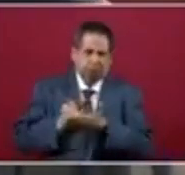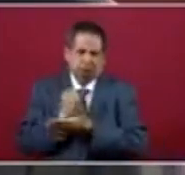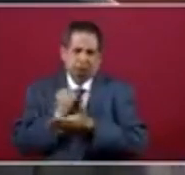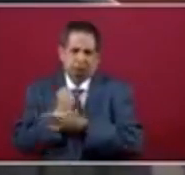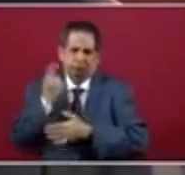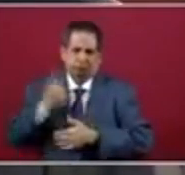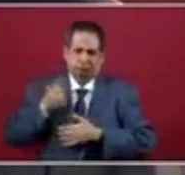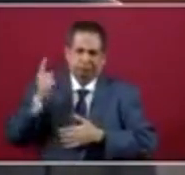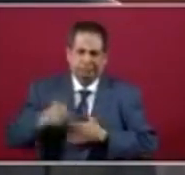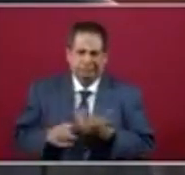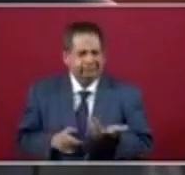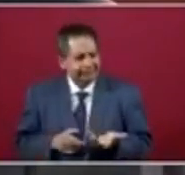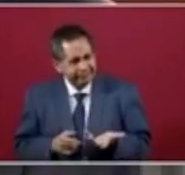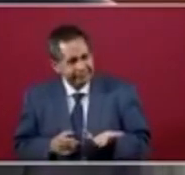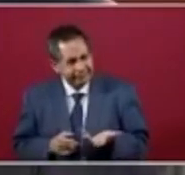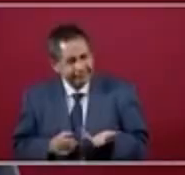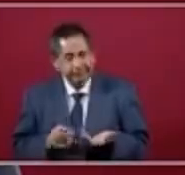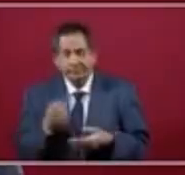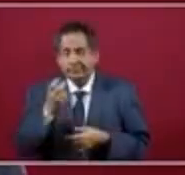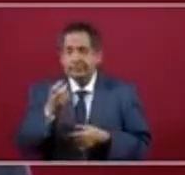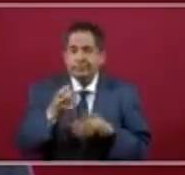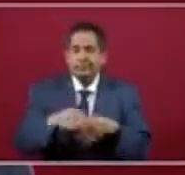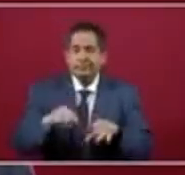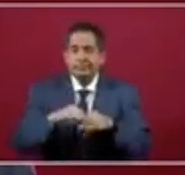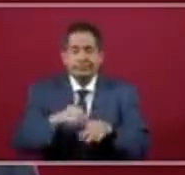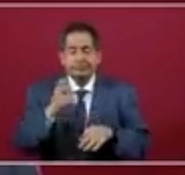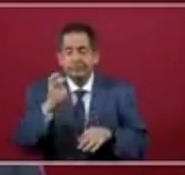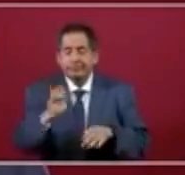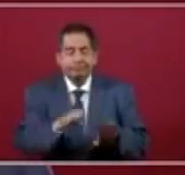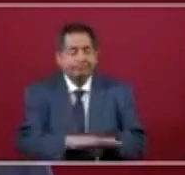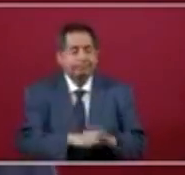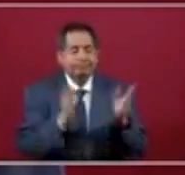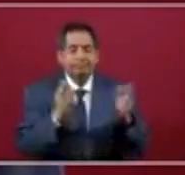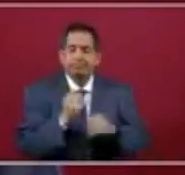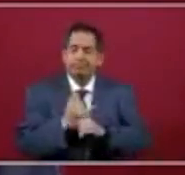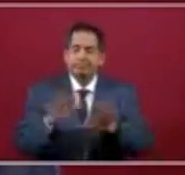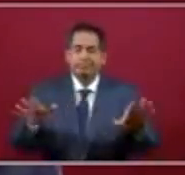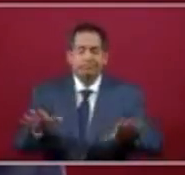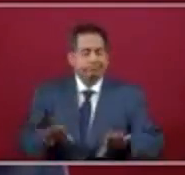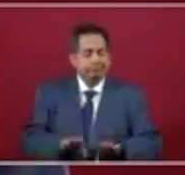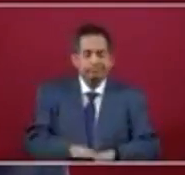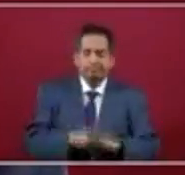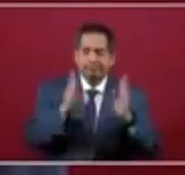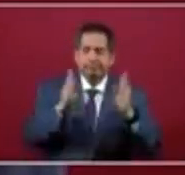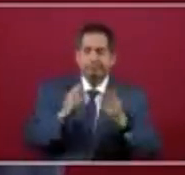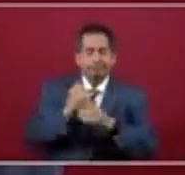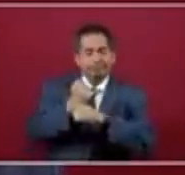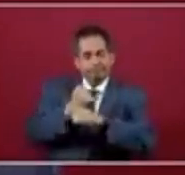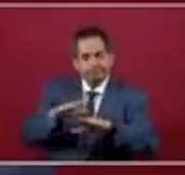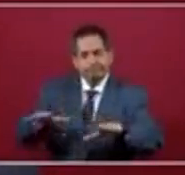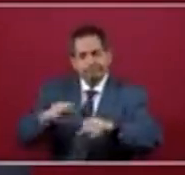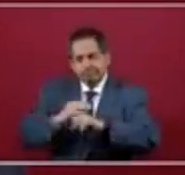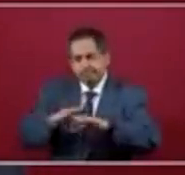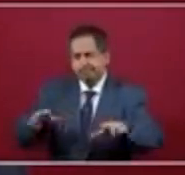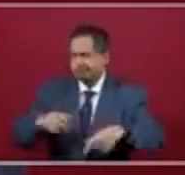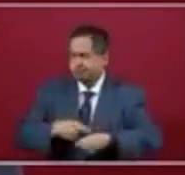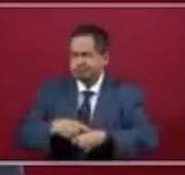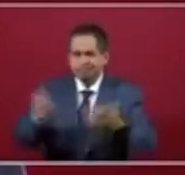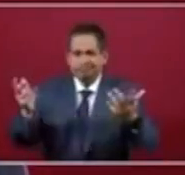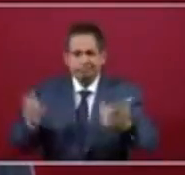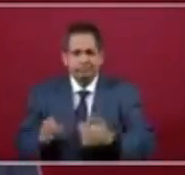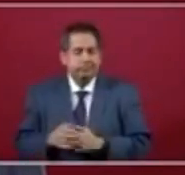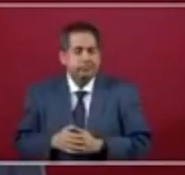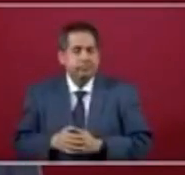Entonces, esa es la importancia que tiene la apertura. Ya,